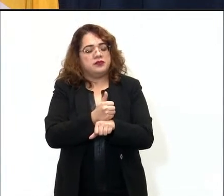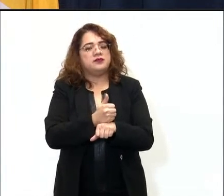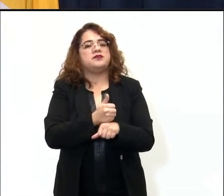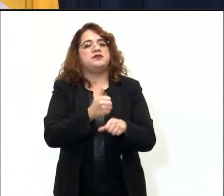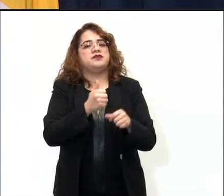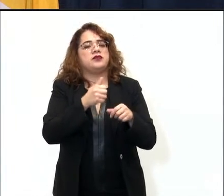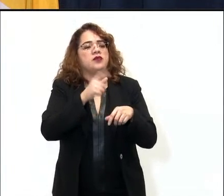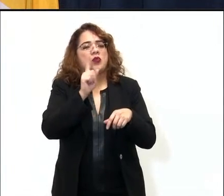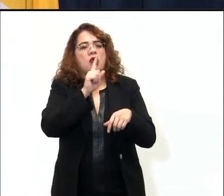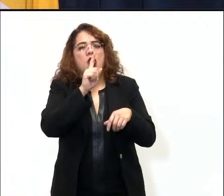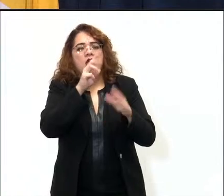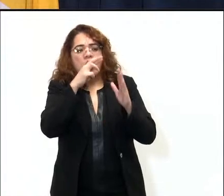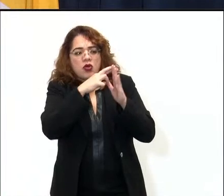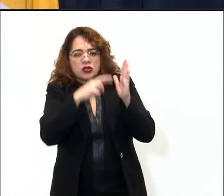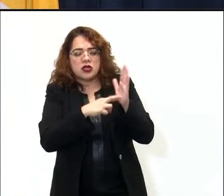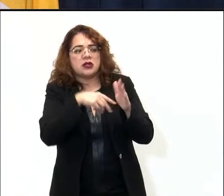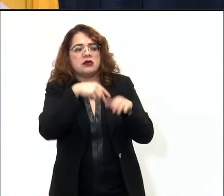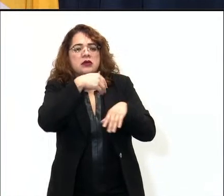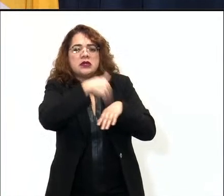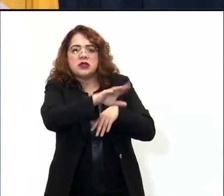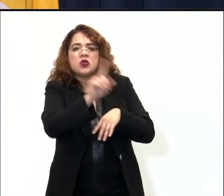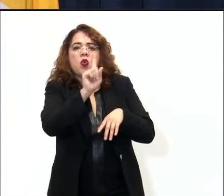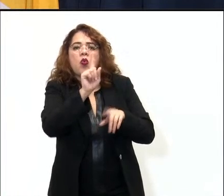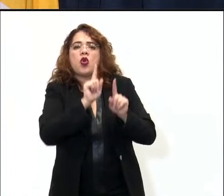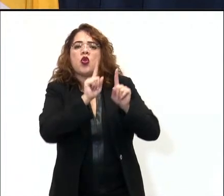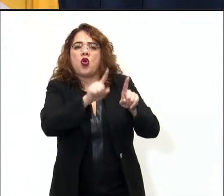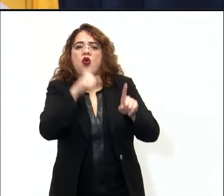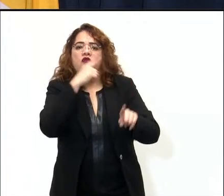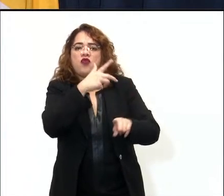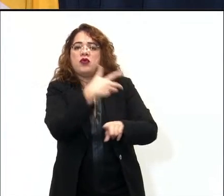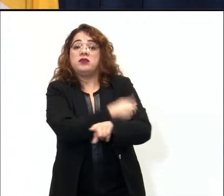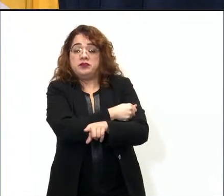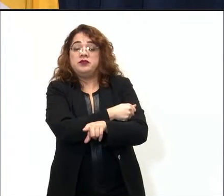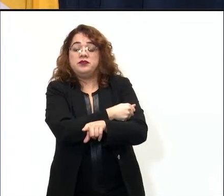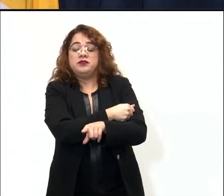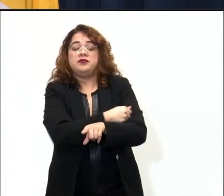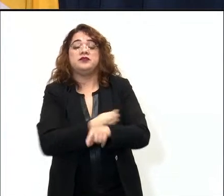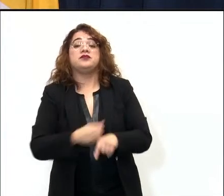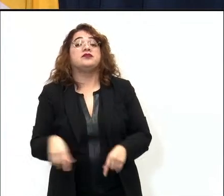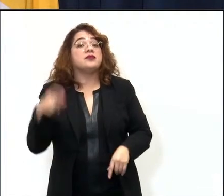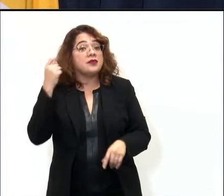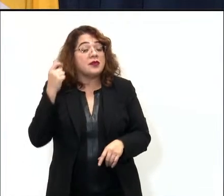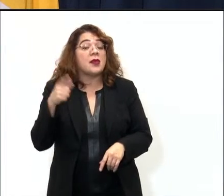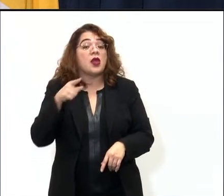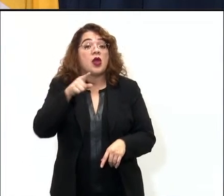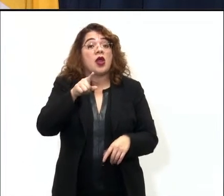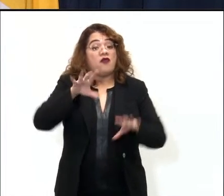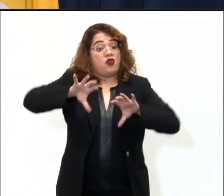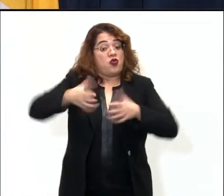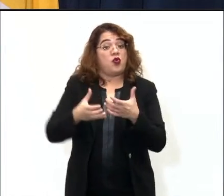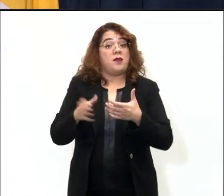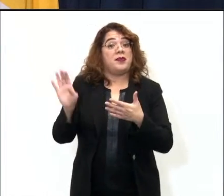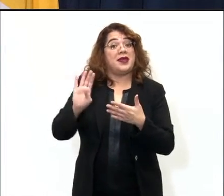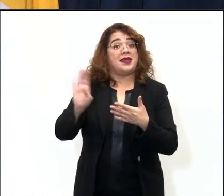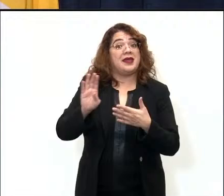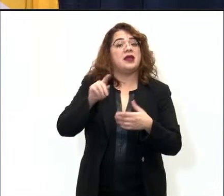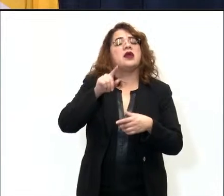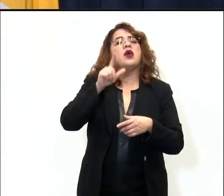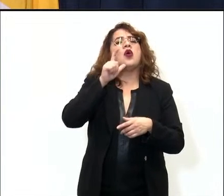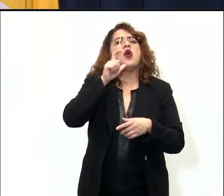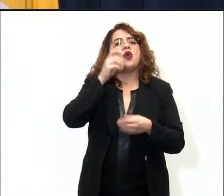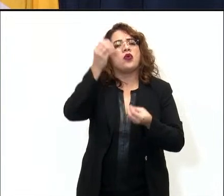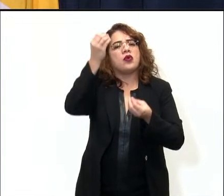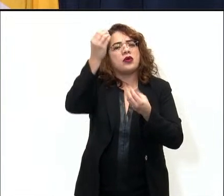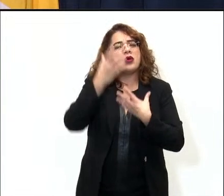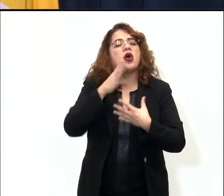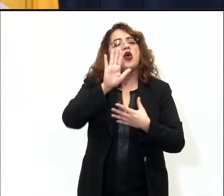ejemplo, maestros del Distrito Escolar de Long Beach, van a recibir la notificación de su empleador, no